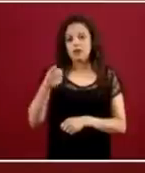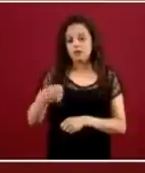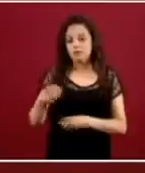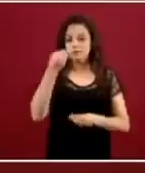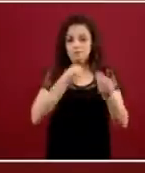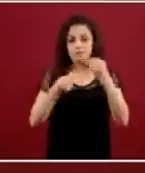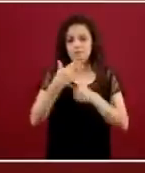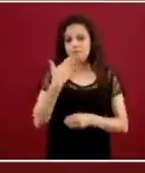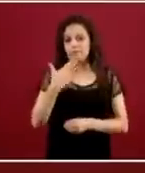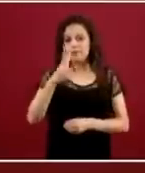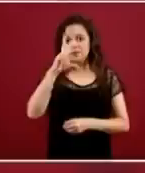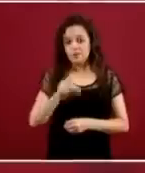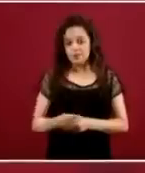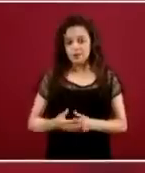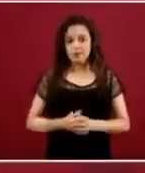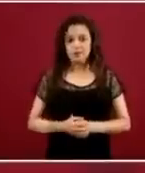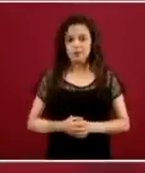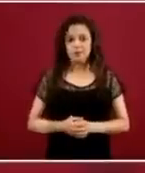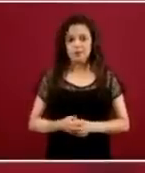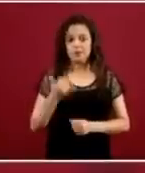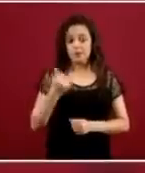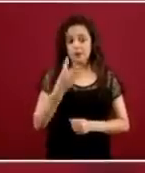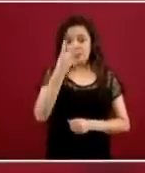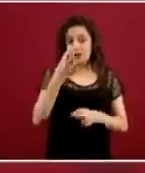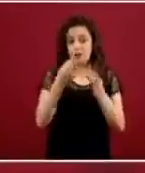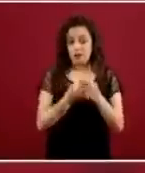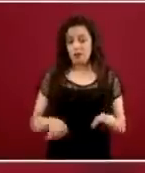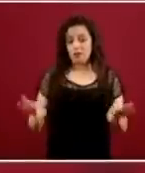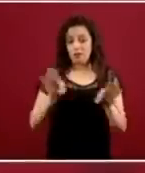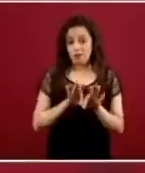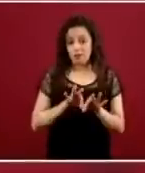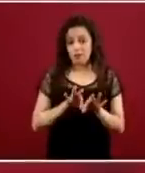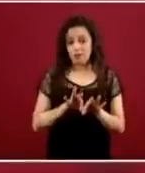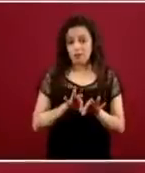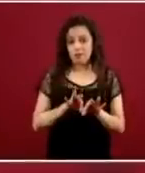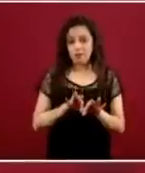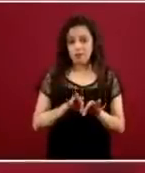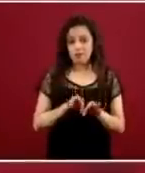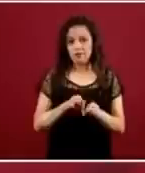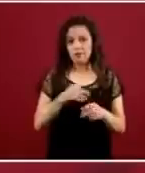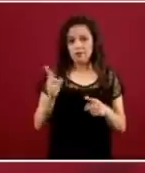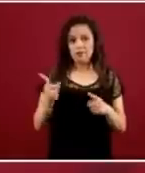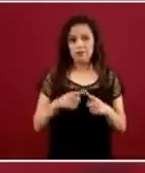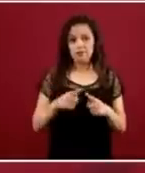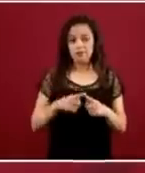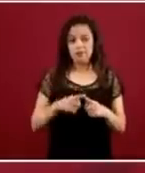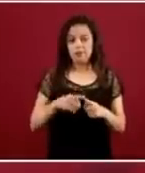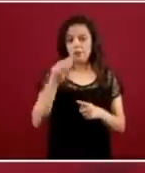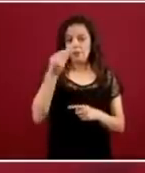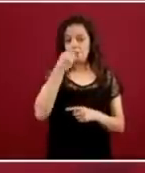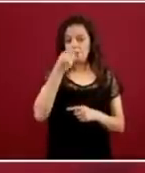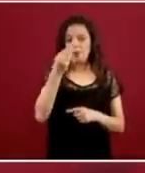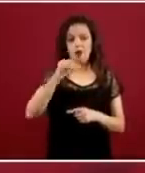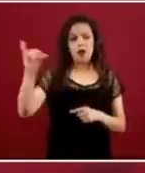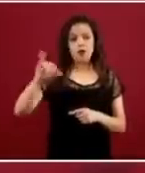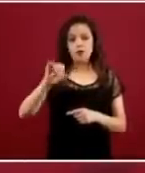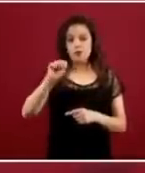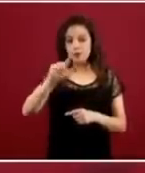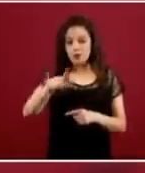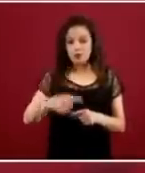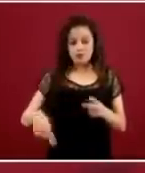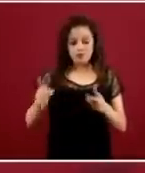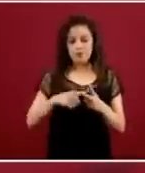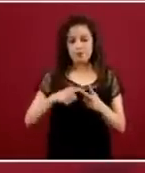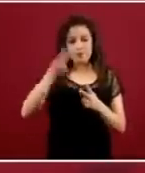mala alimentación y hay cuatro elementos que son particularmente importantes y es el exceso de sal y el exceso de grasa